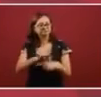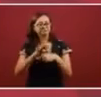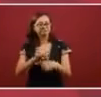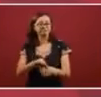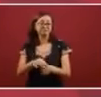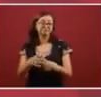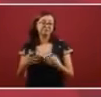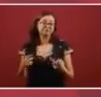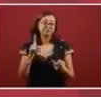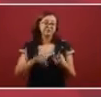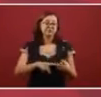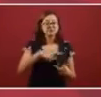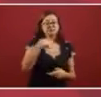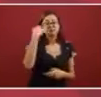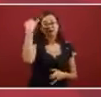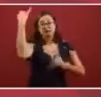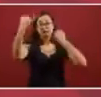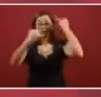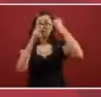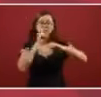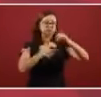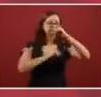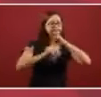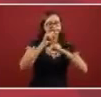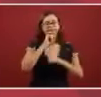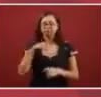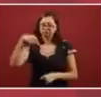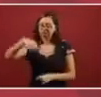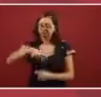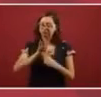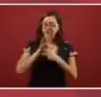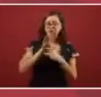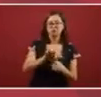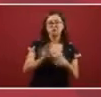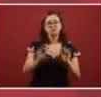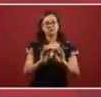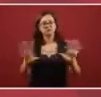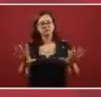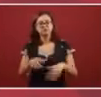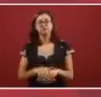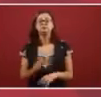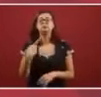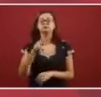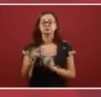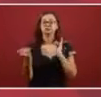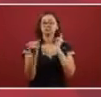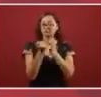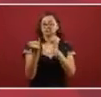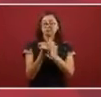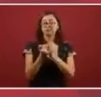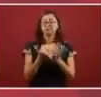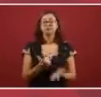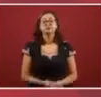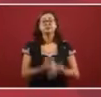contrarrestar rumores, pero también ayudan a que los servidores públicos